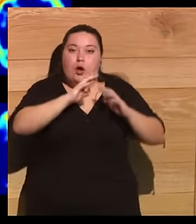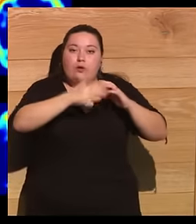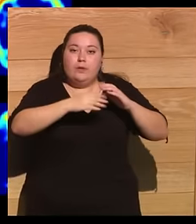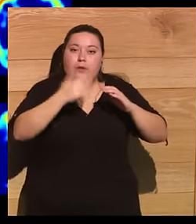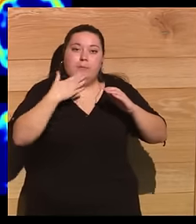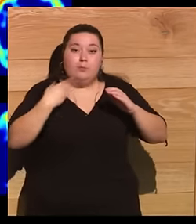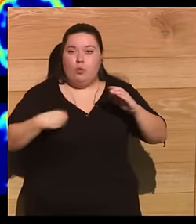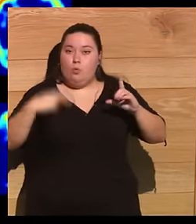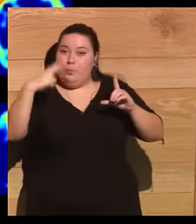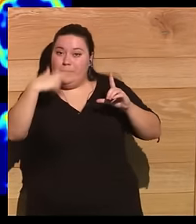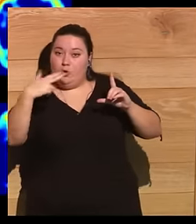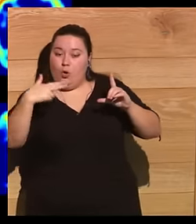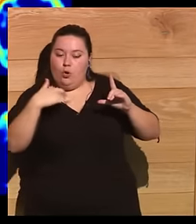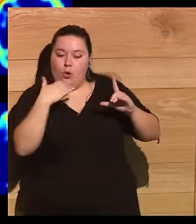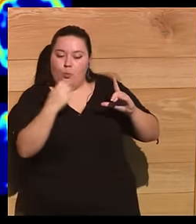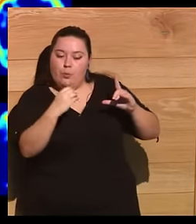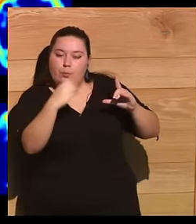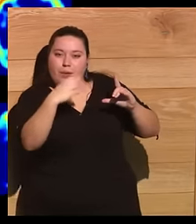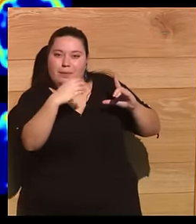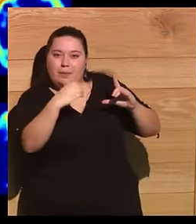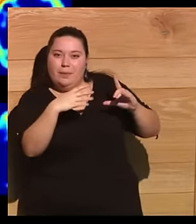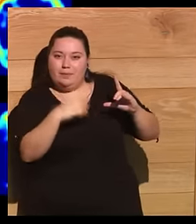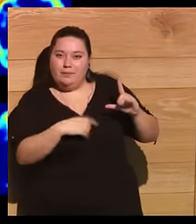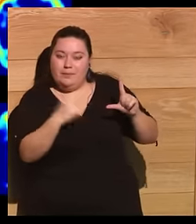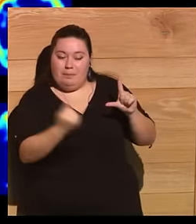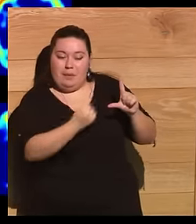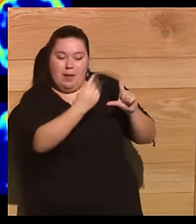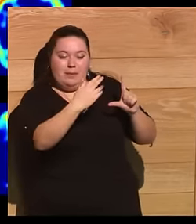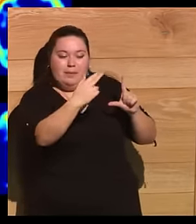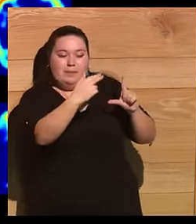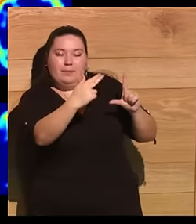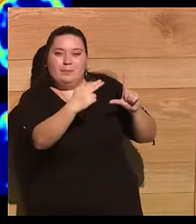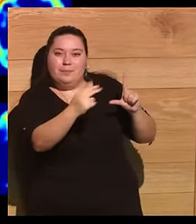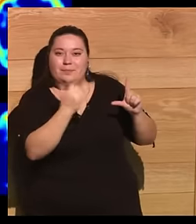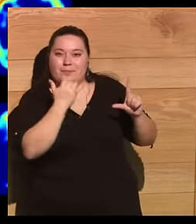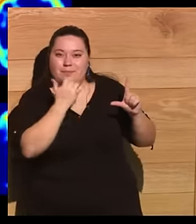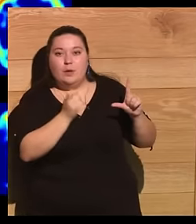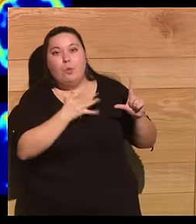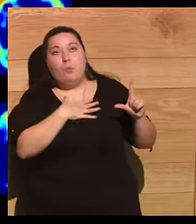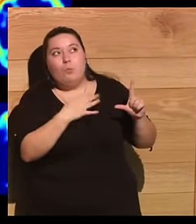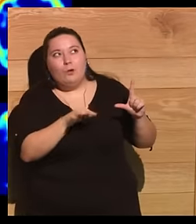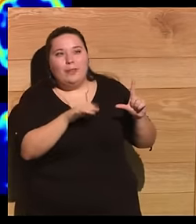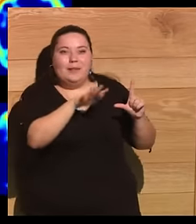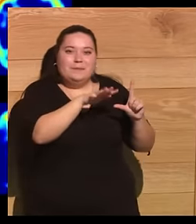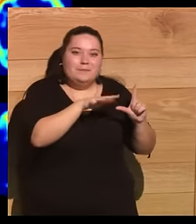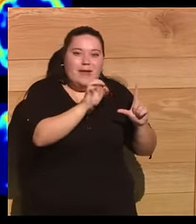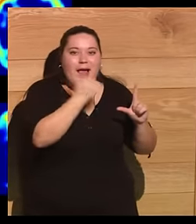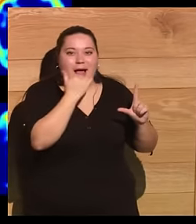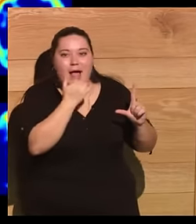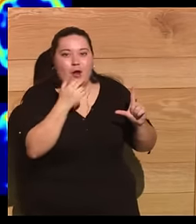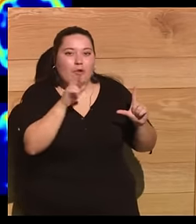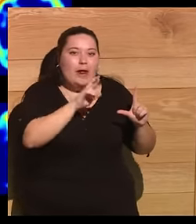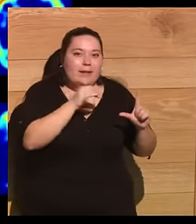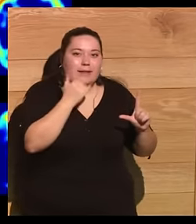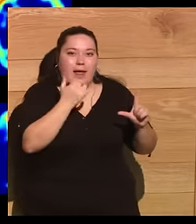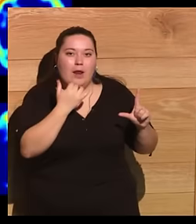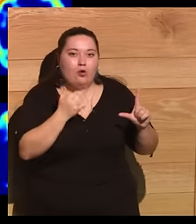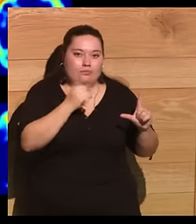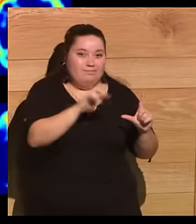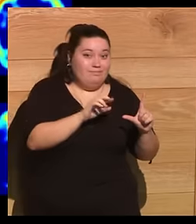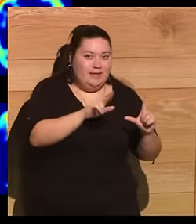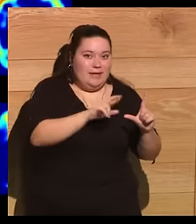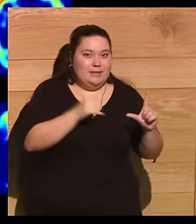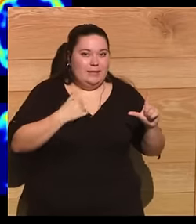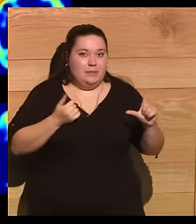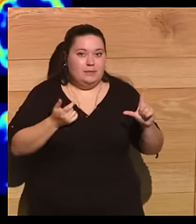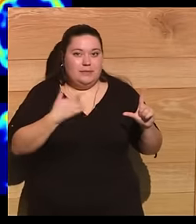como un pintor, ¿no? Se puede pintar un poquito de este mapa y se puede decir, bueno, pues es probable que haya algo en la retina en este punto. Entonces,